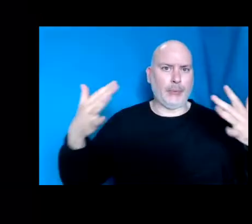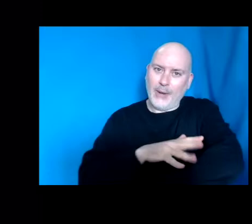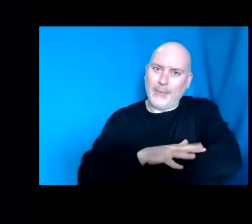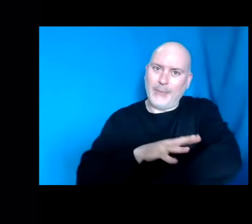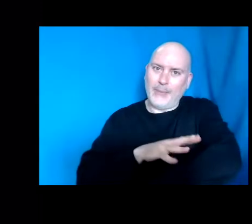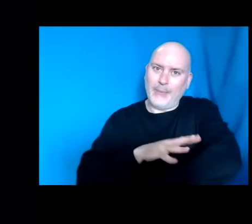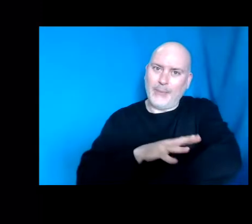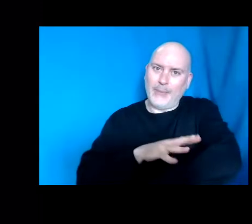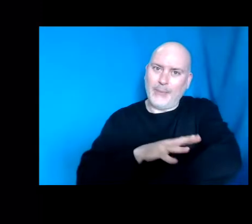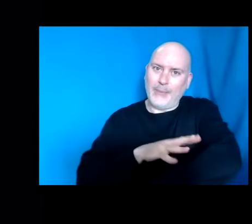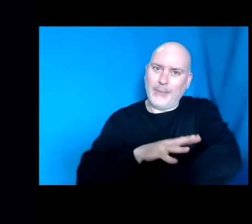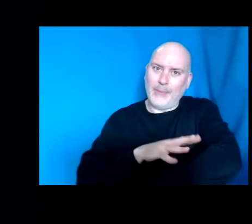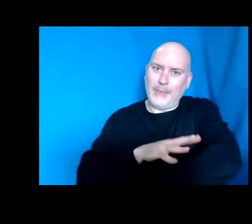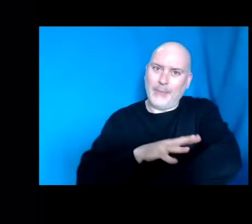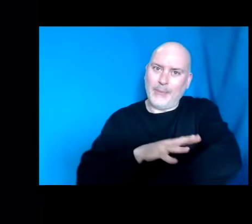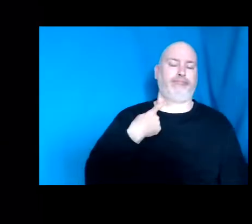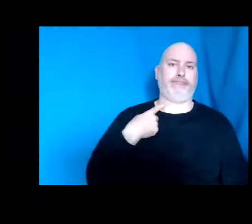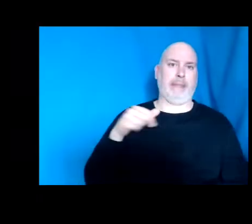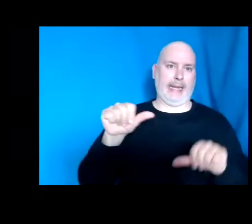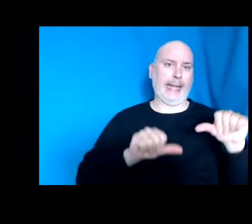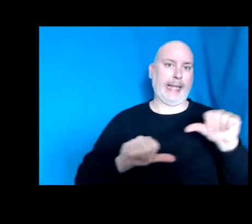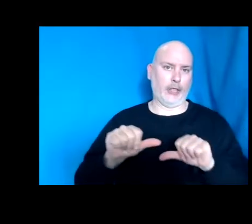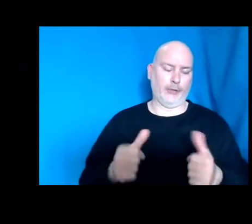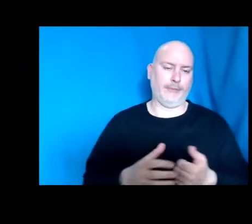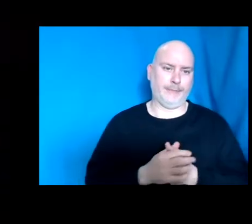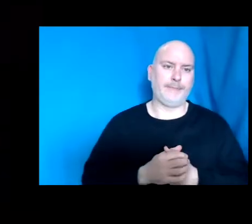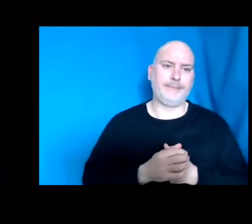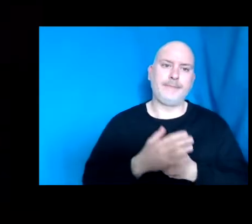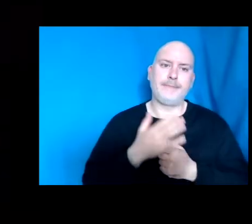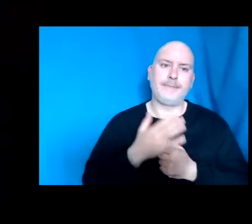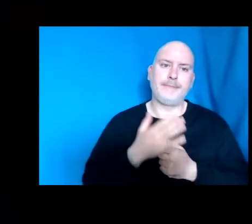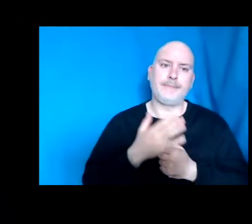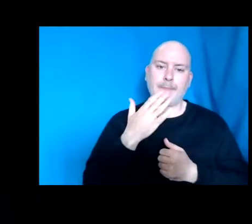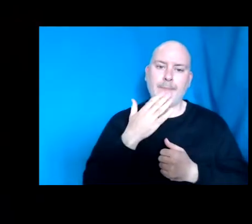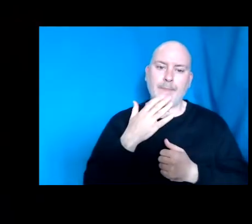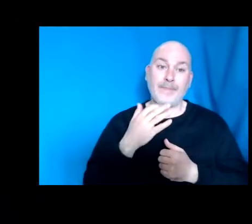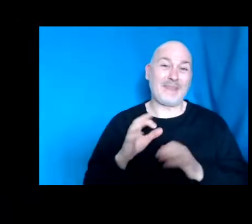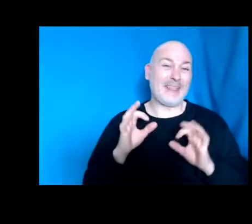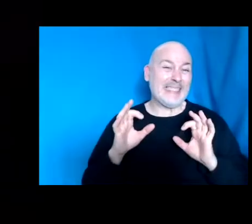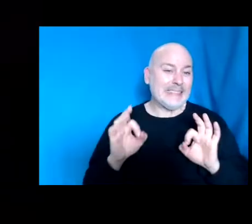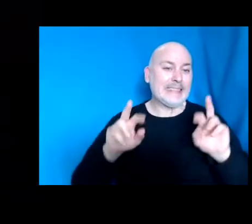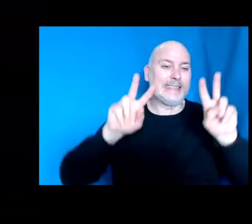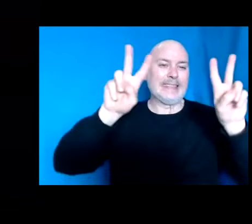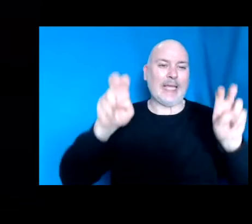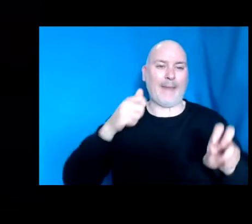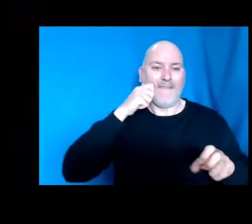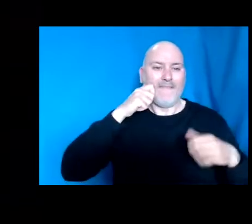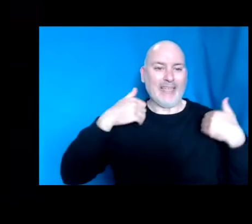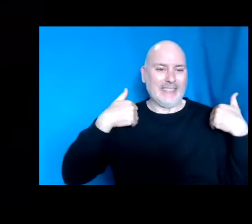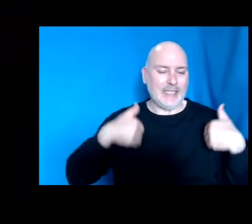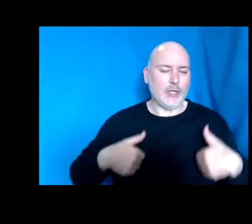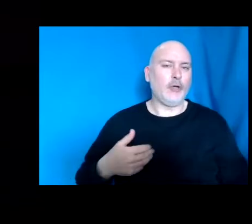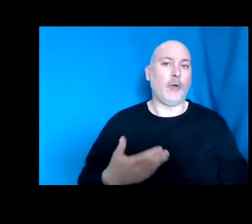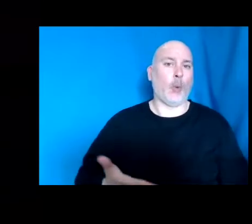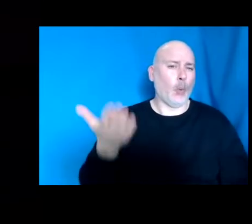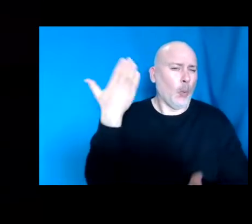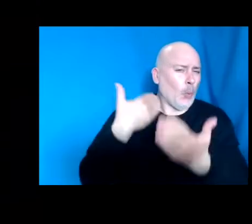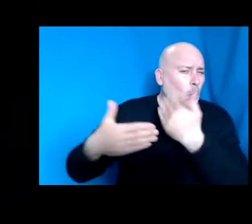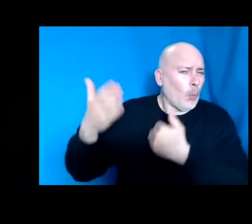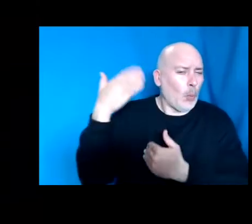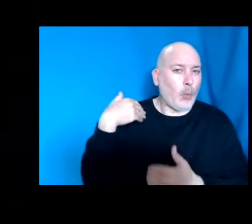también de pérdida de líquidos. En cuanto a las medidas físicas, antiguamente, hace mucho tiempo, la